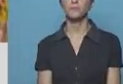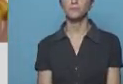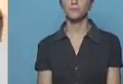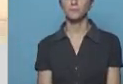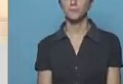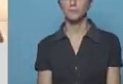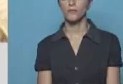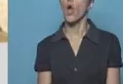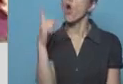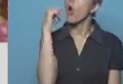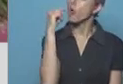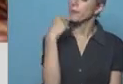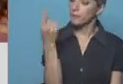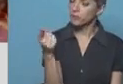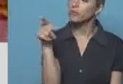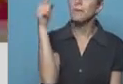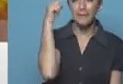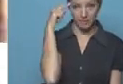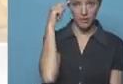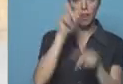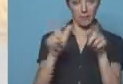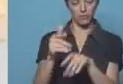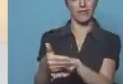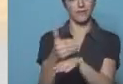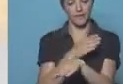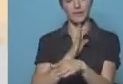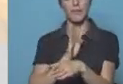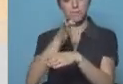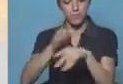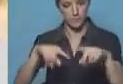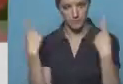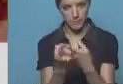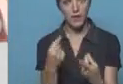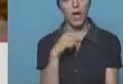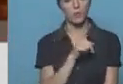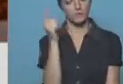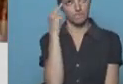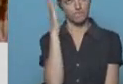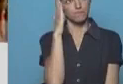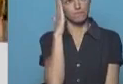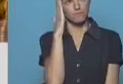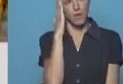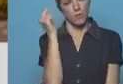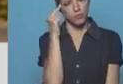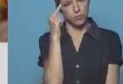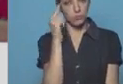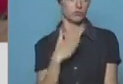Yo creo que los argentinos, ¿usted piensa que antes de ingresar al cuarto oscuro están haciendo un ejercicio de memoria?